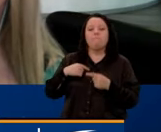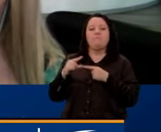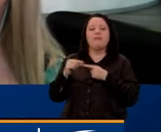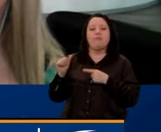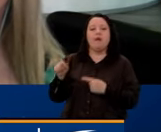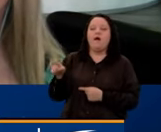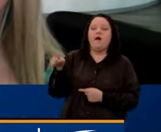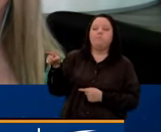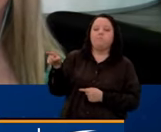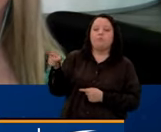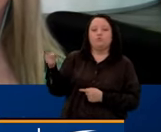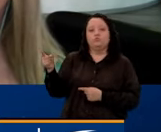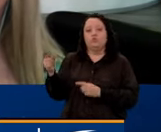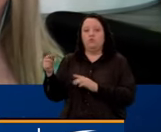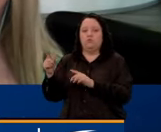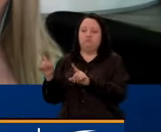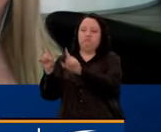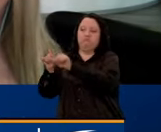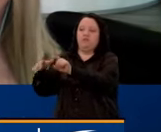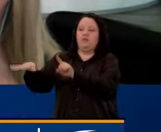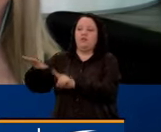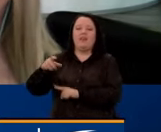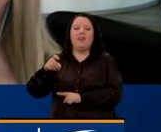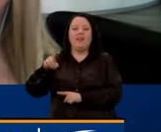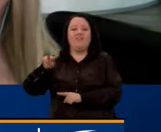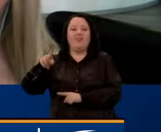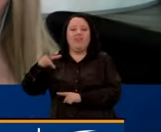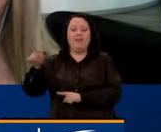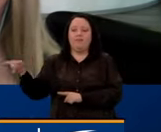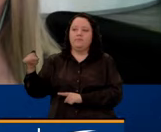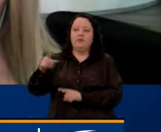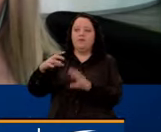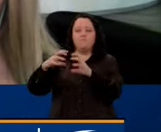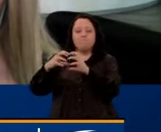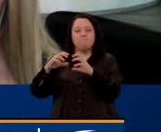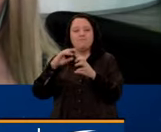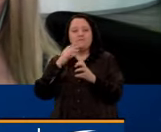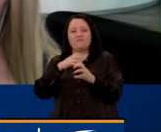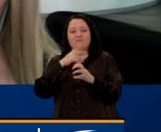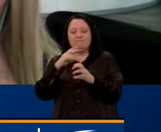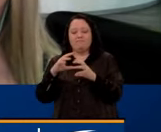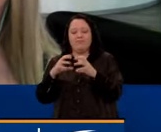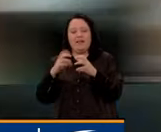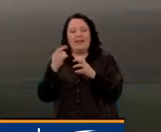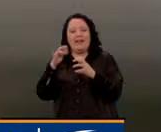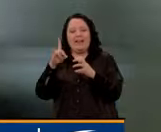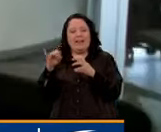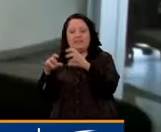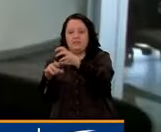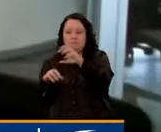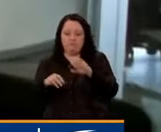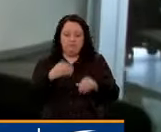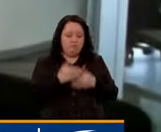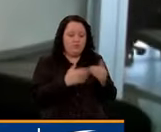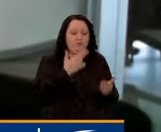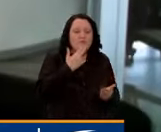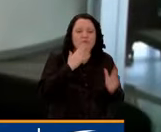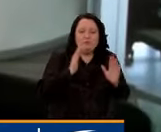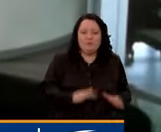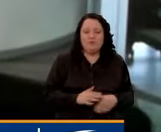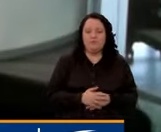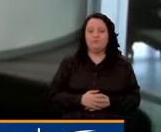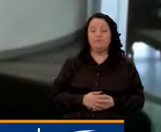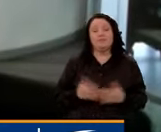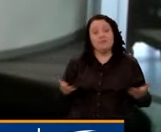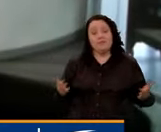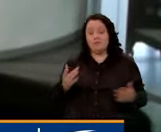y su pareja en la Vega y el otro es Granadilla y con Granadilla tenemos un postre en la carta bueno felicitaciones por llevar ese sabor